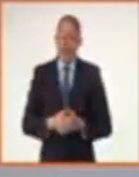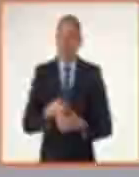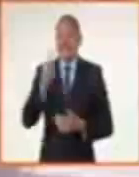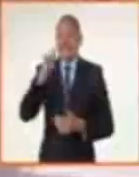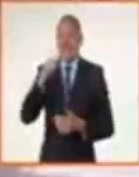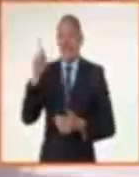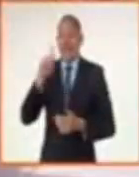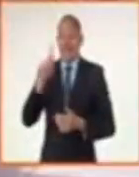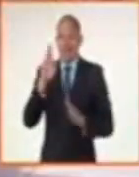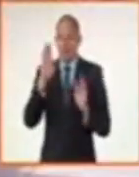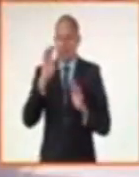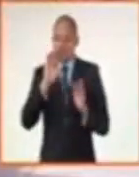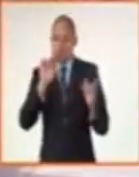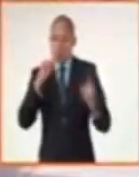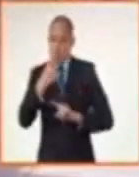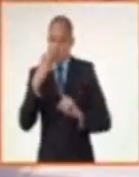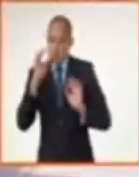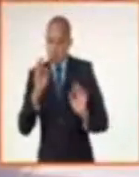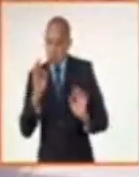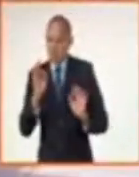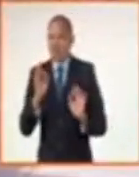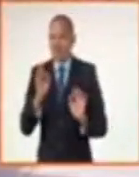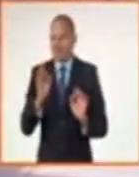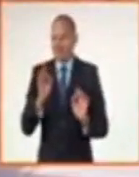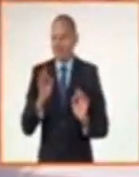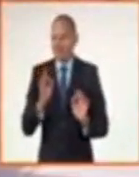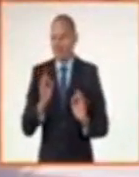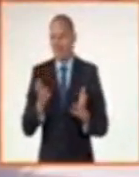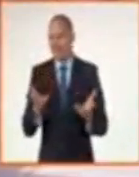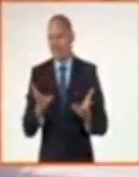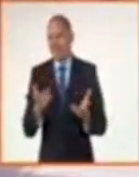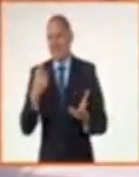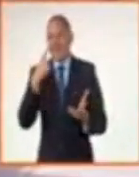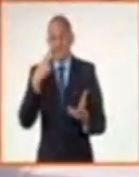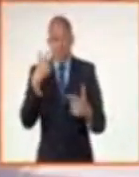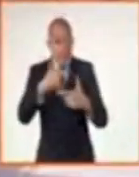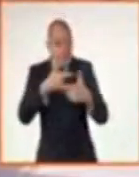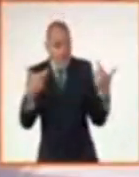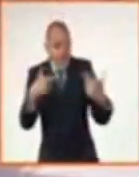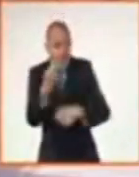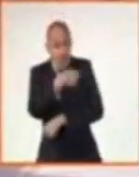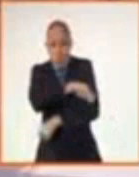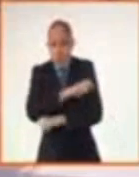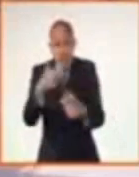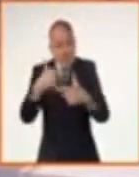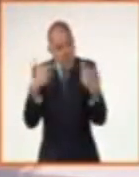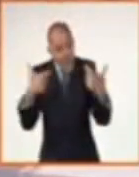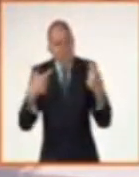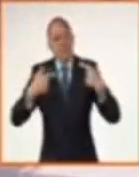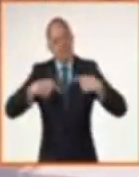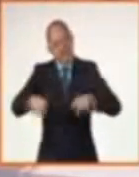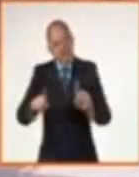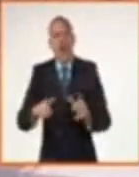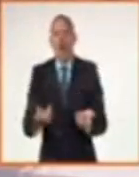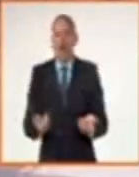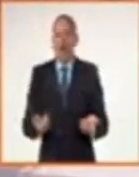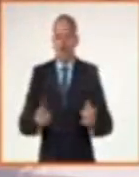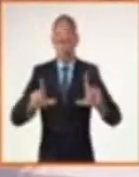Ahora, no solo el hecho de que 3/4 de la población haya acudido a la